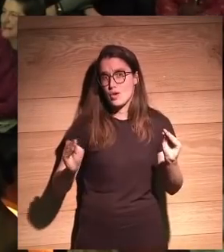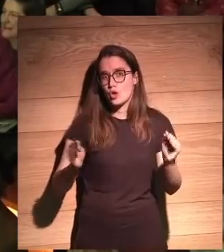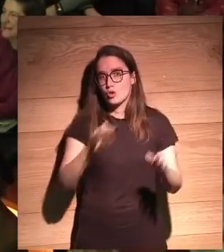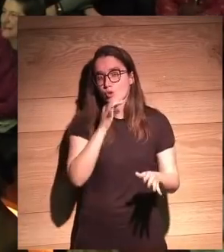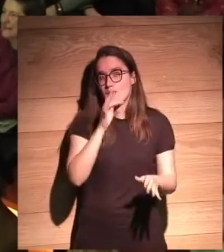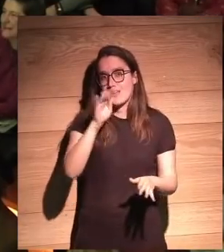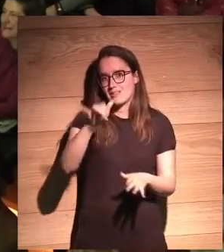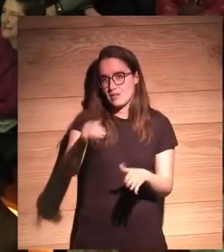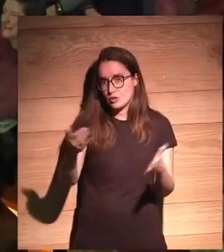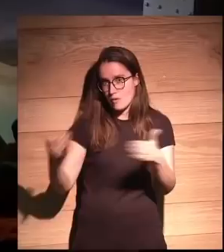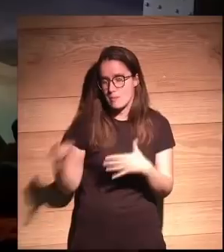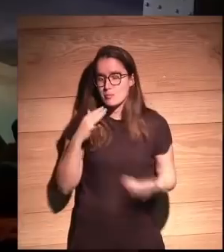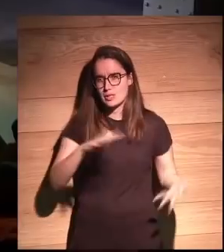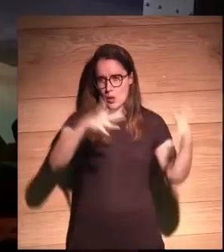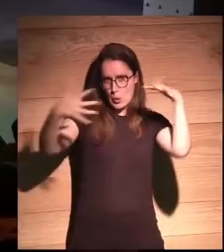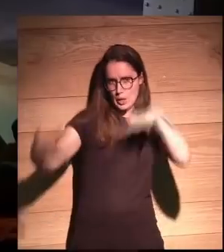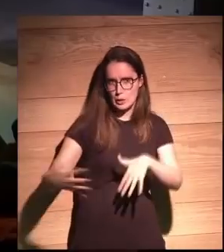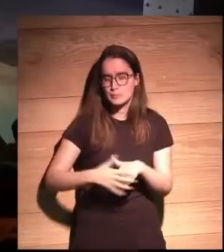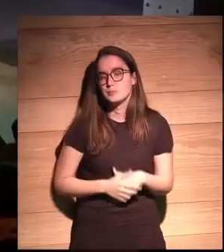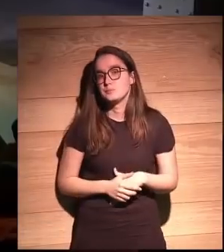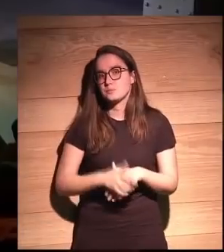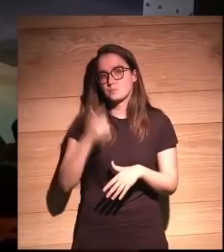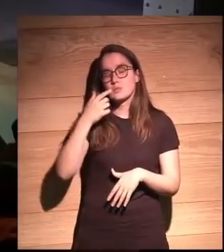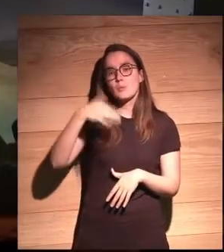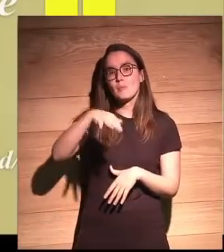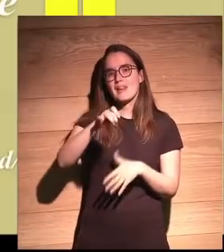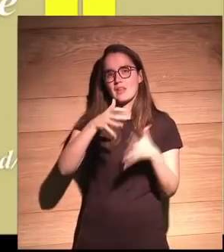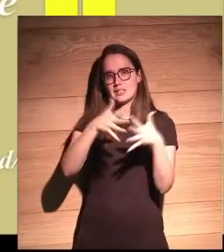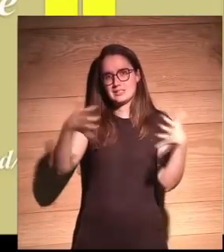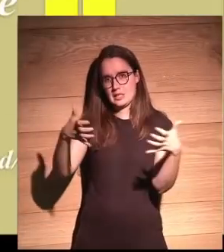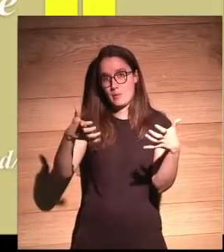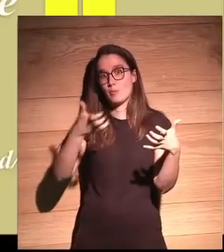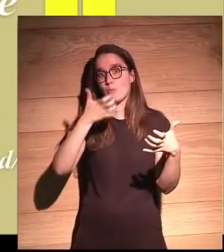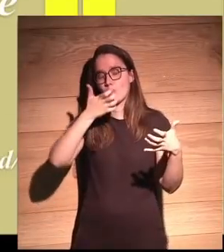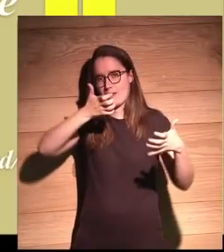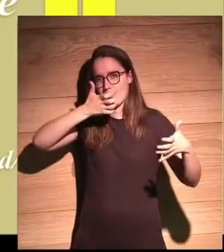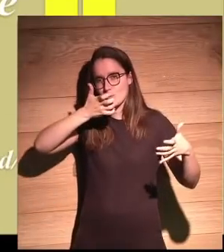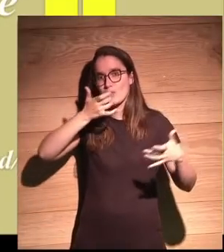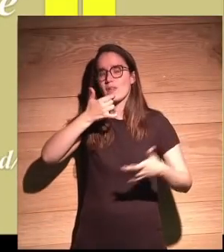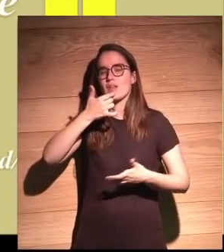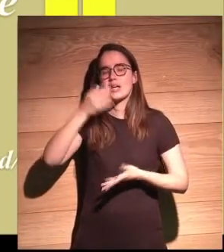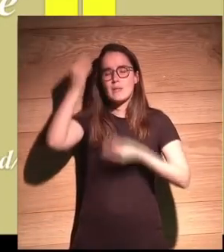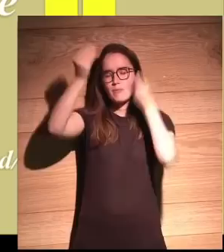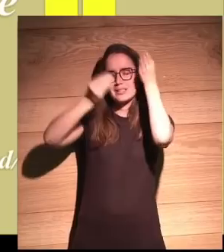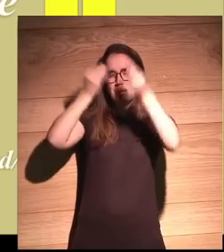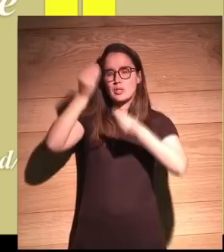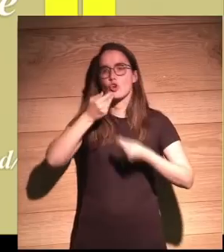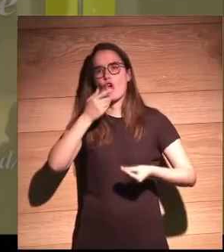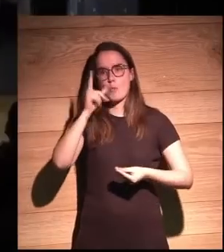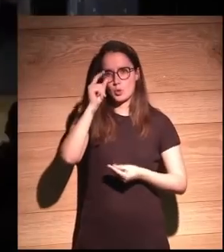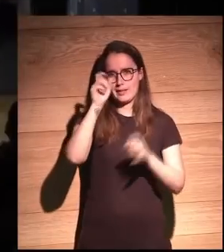todavía Sanders. Traduzcamos esto. Bueno, Marcial escribe, entre otras epigramas, Marcial tenía pensamiento